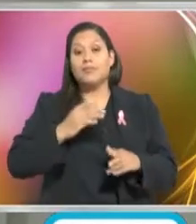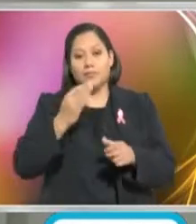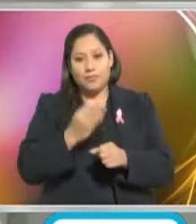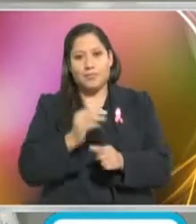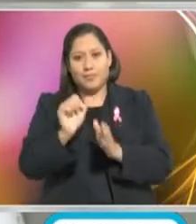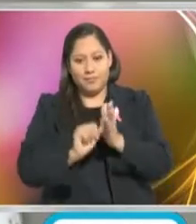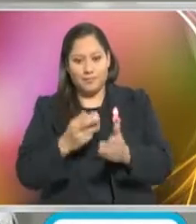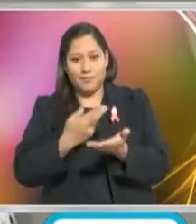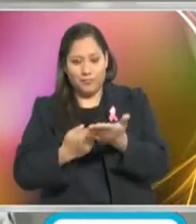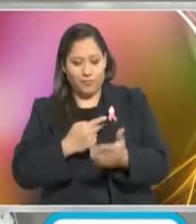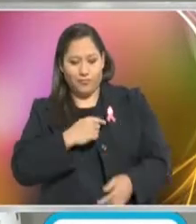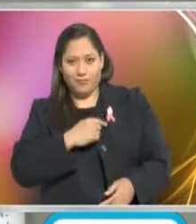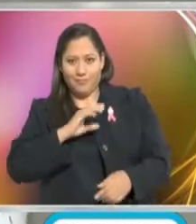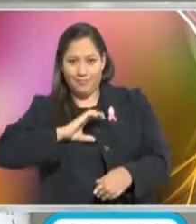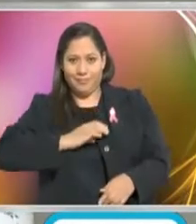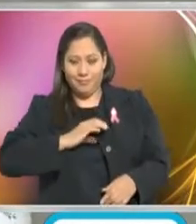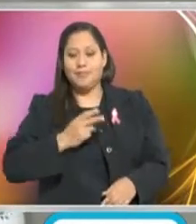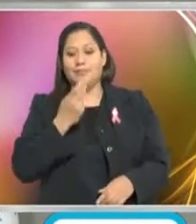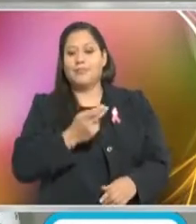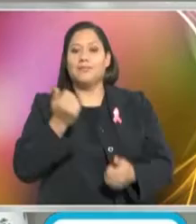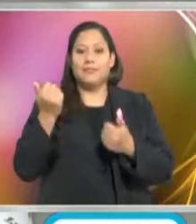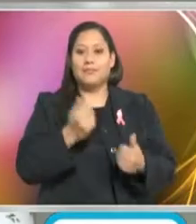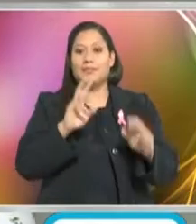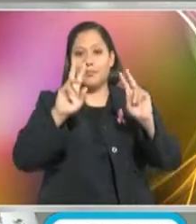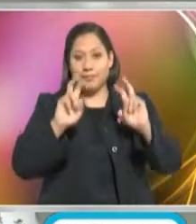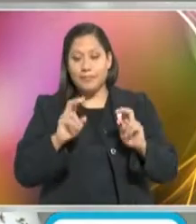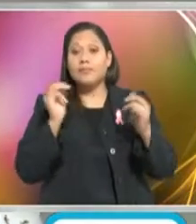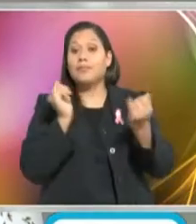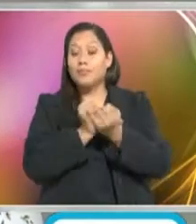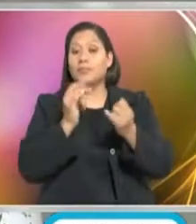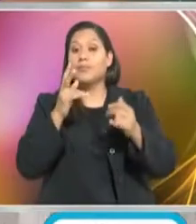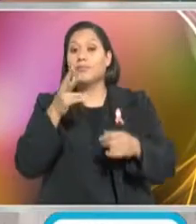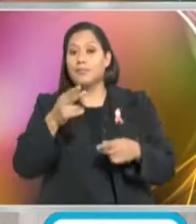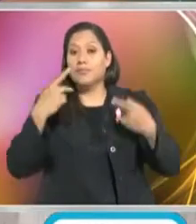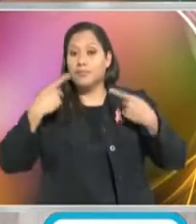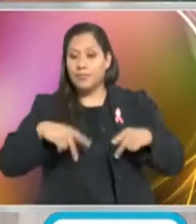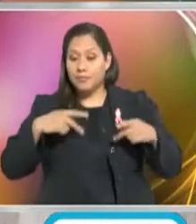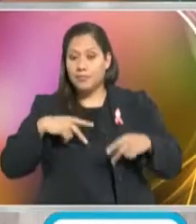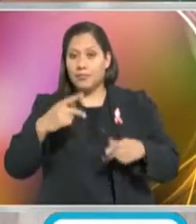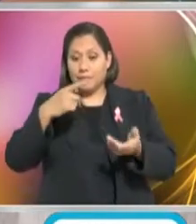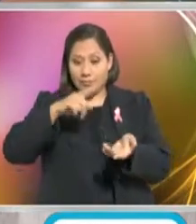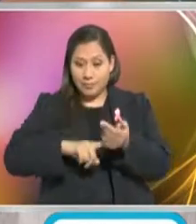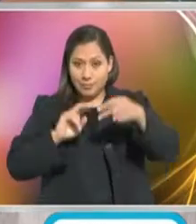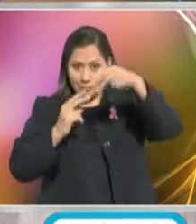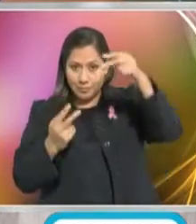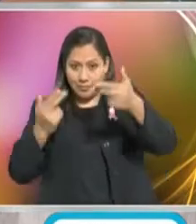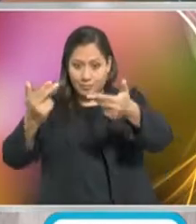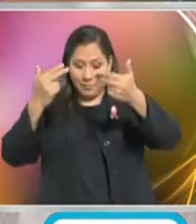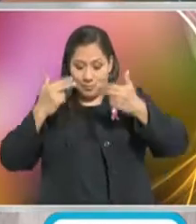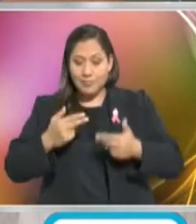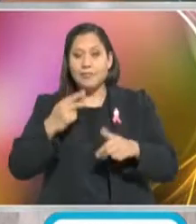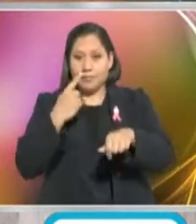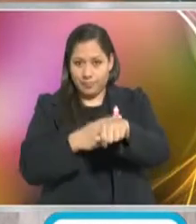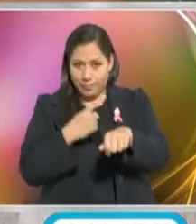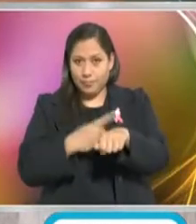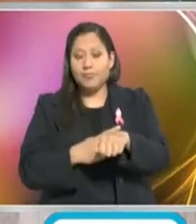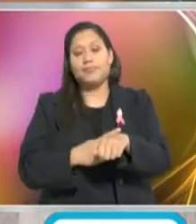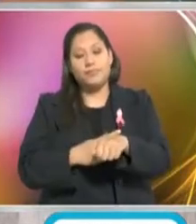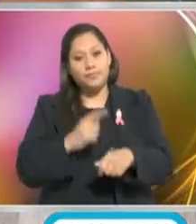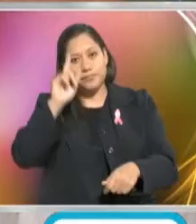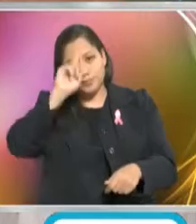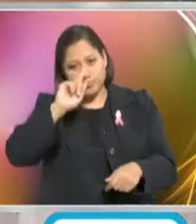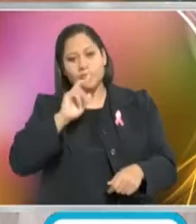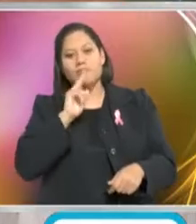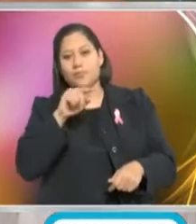de cáncer, por eso les traje este Muy tema. importante. También las personas que en sus genes tienen este tipo de enfermedades, yo